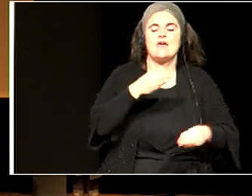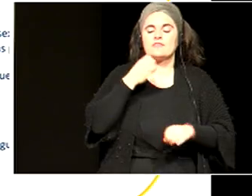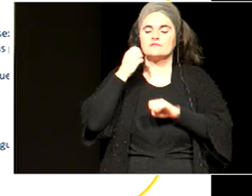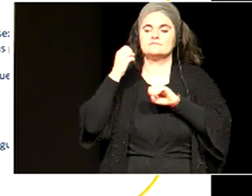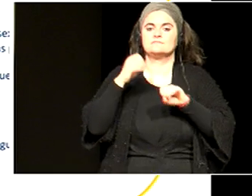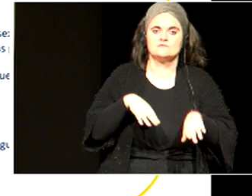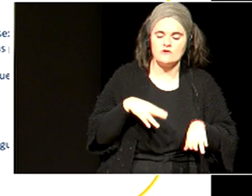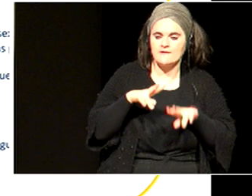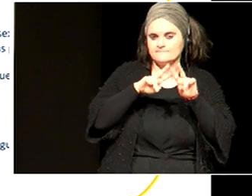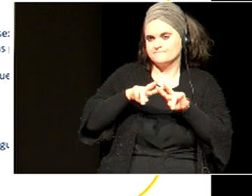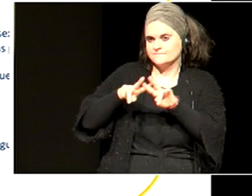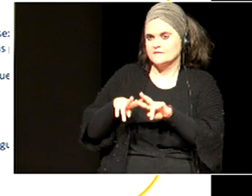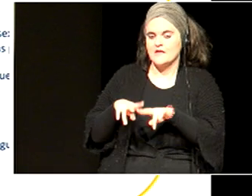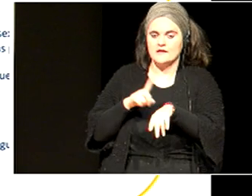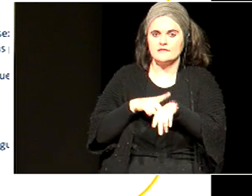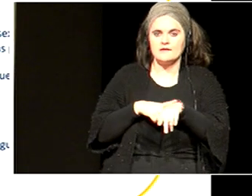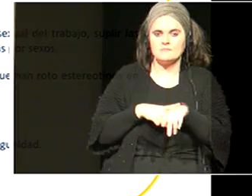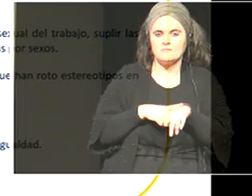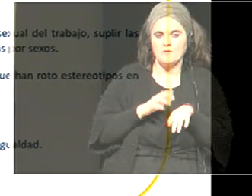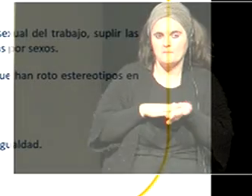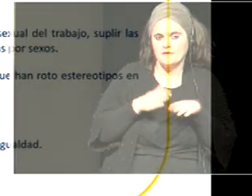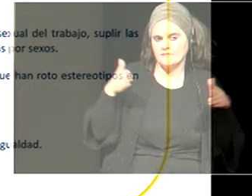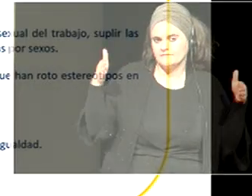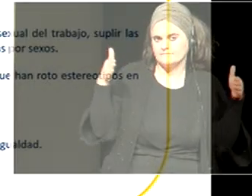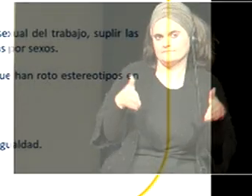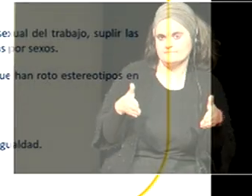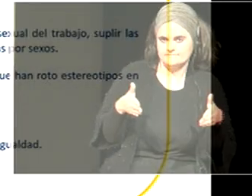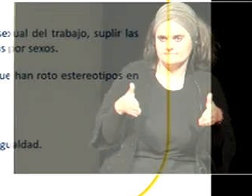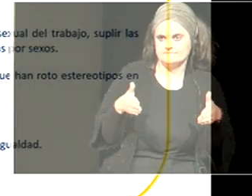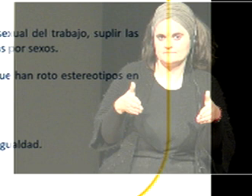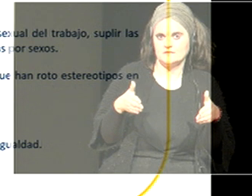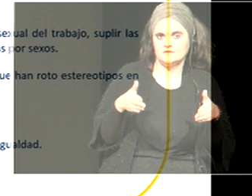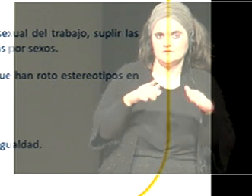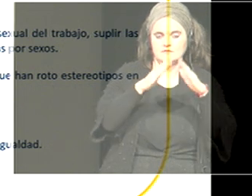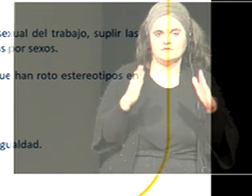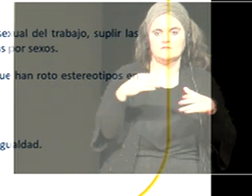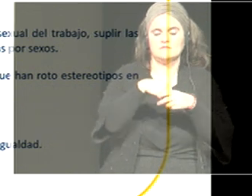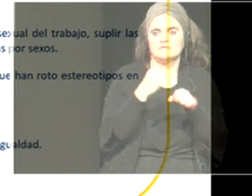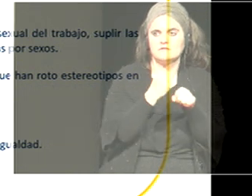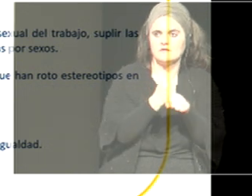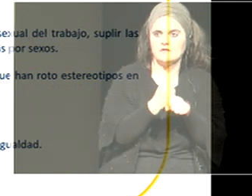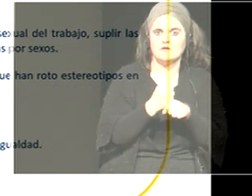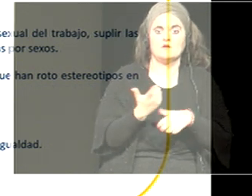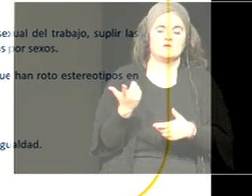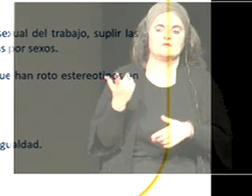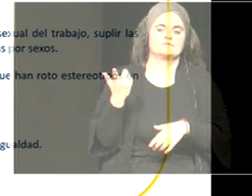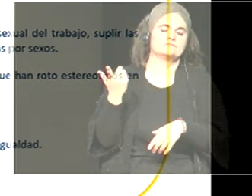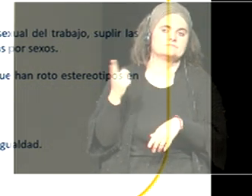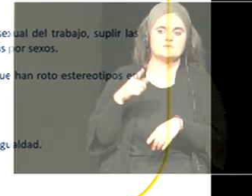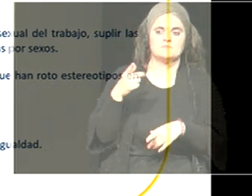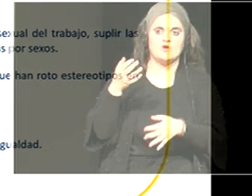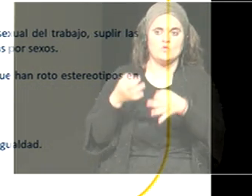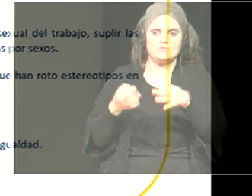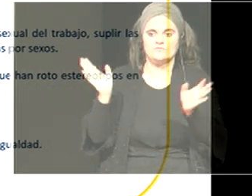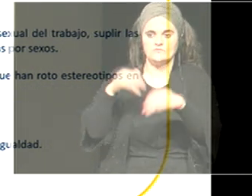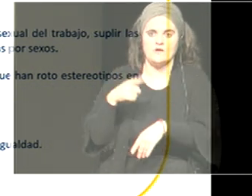de analizar los tiempos que se dedican de visibilizar la injusticia que supone en esos tiempos bueno todo esto